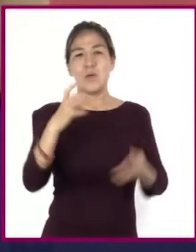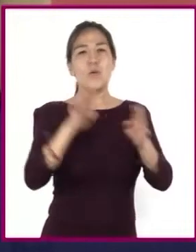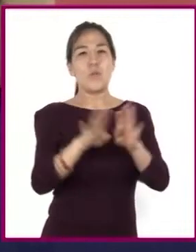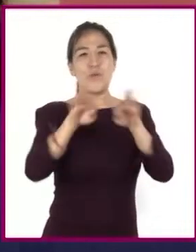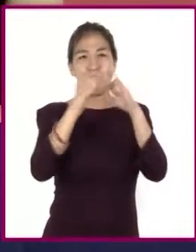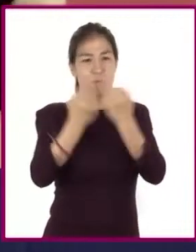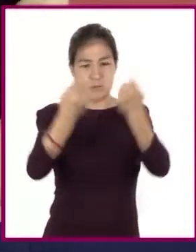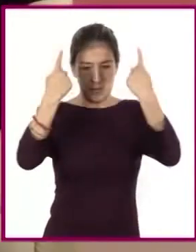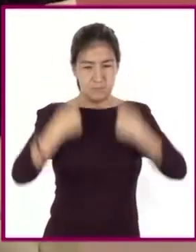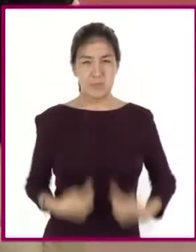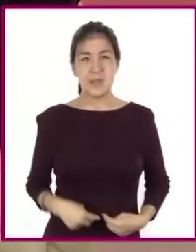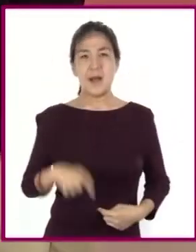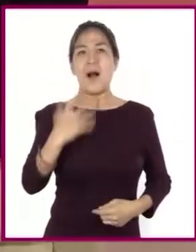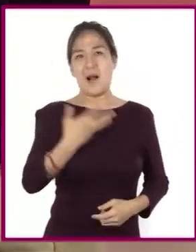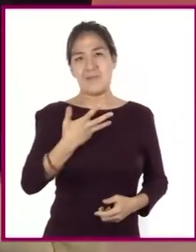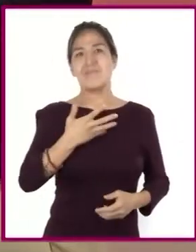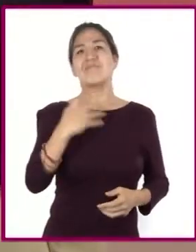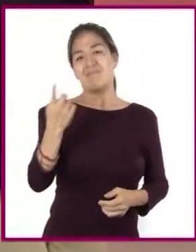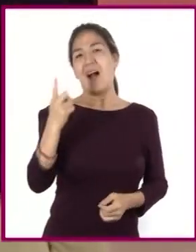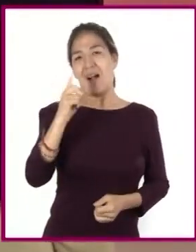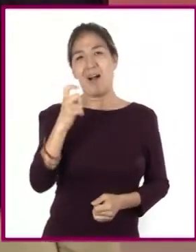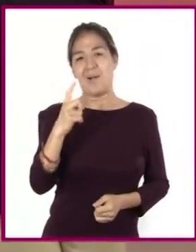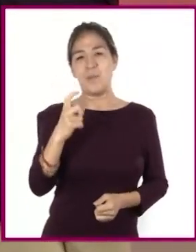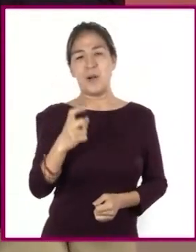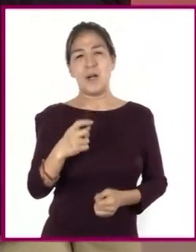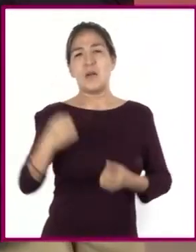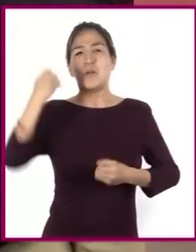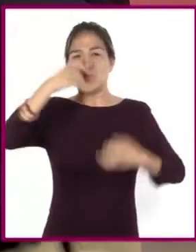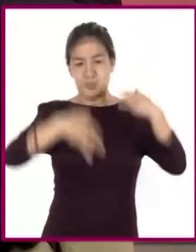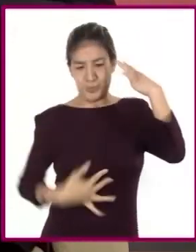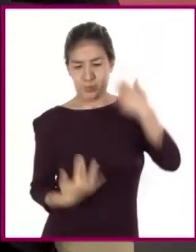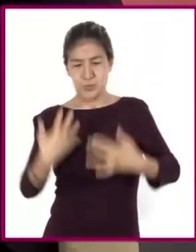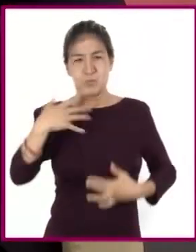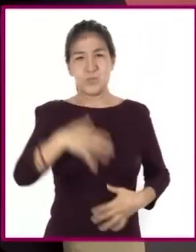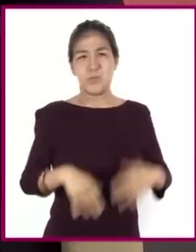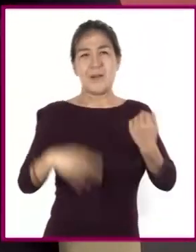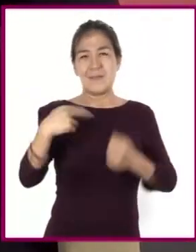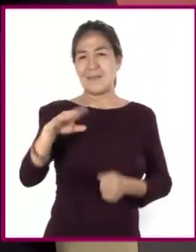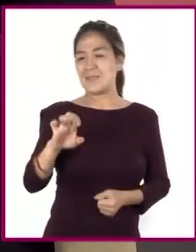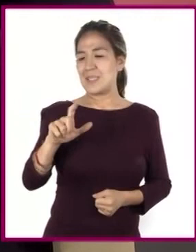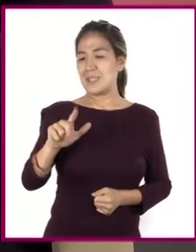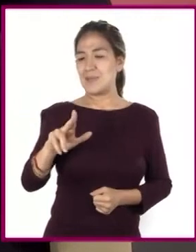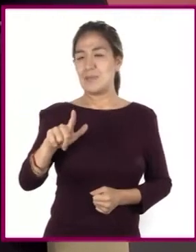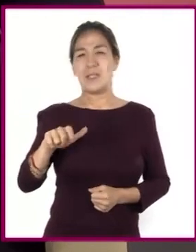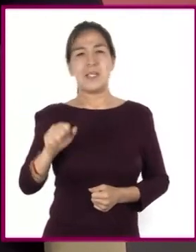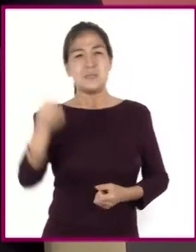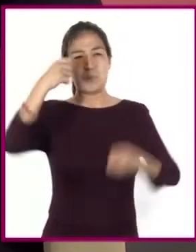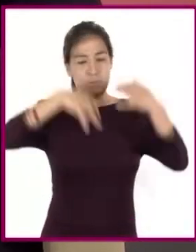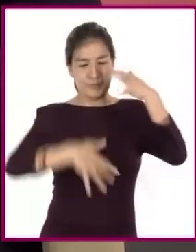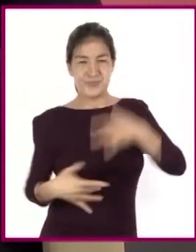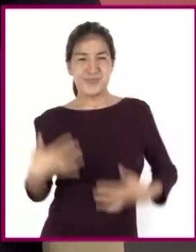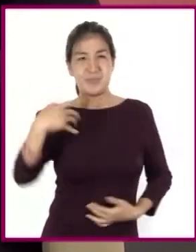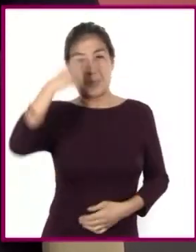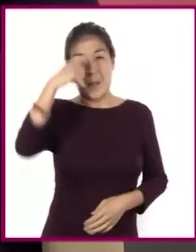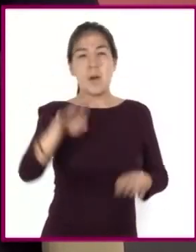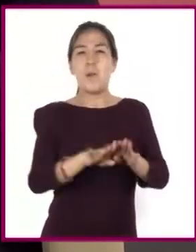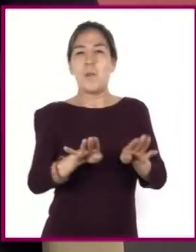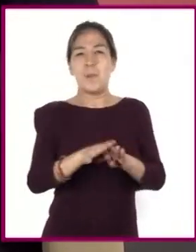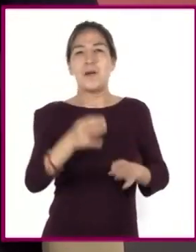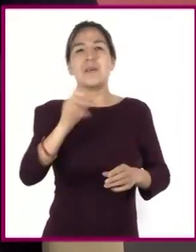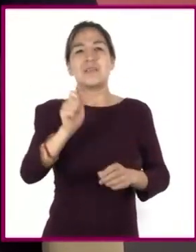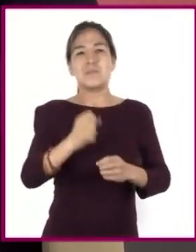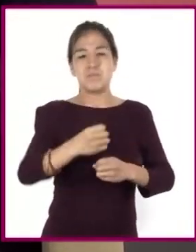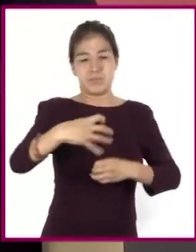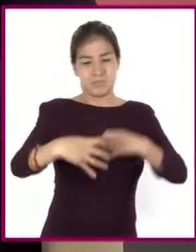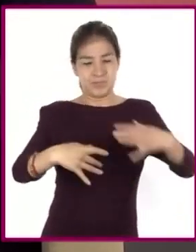estructura física es agua. Las células requieren, para poder llevar a cabo su metabolismo de